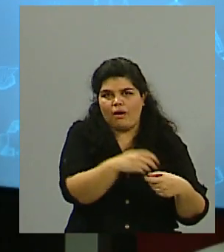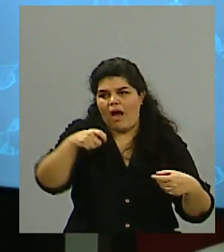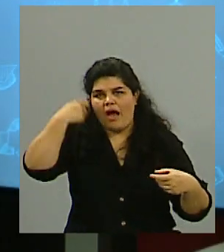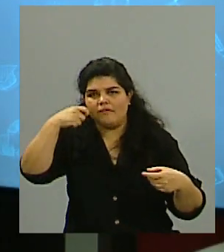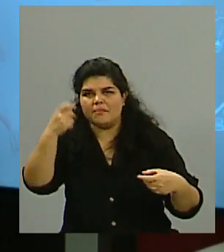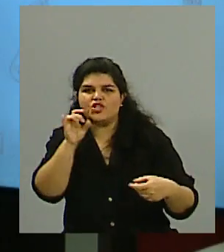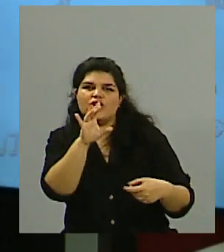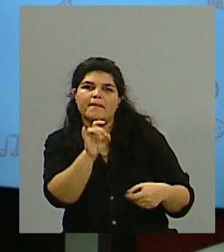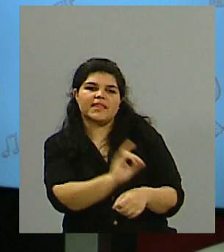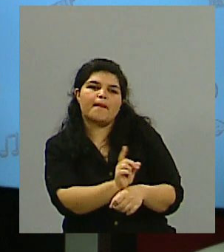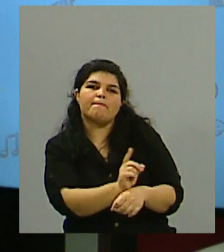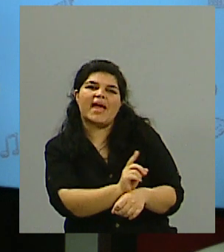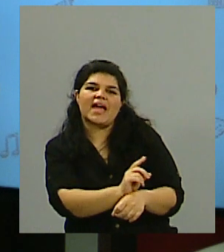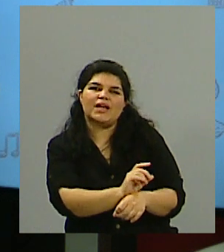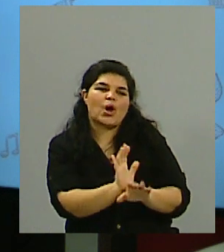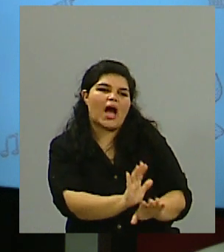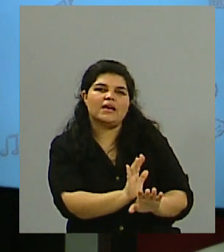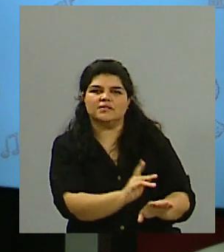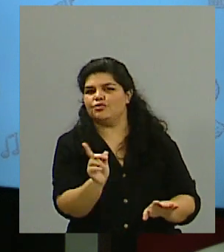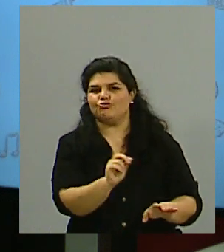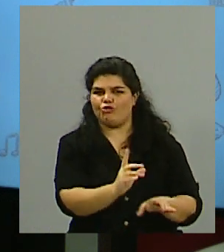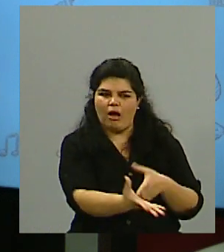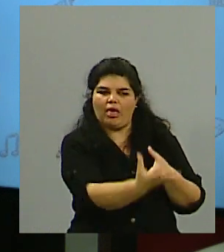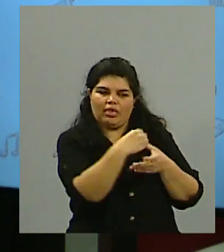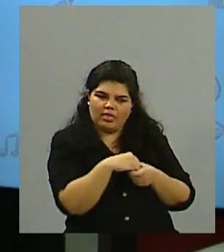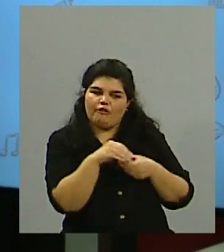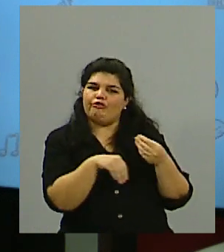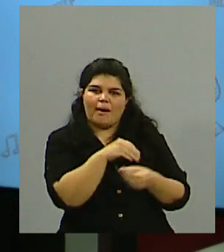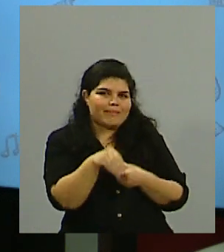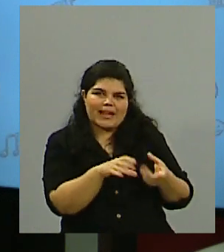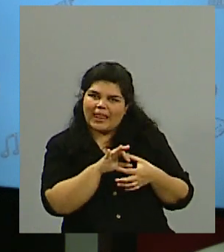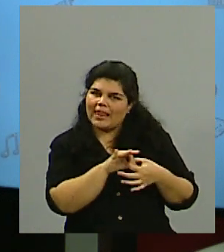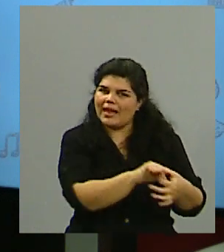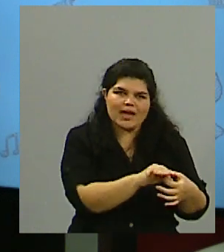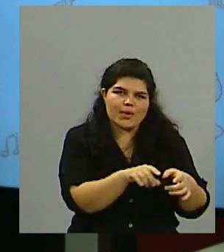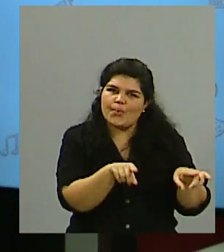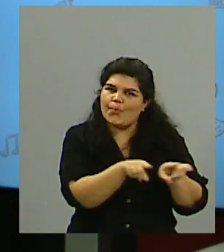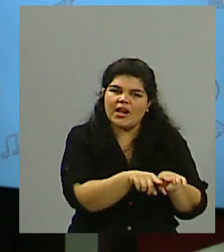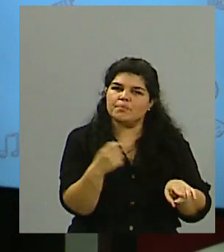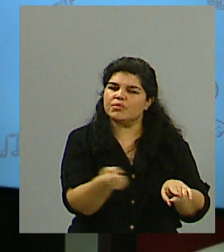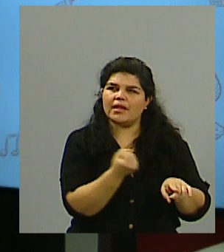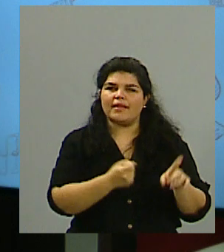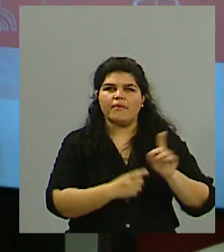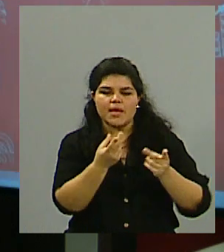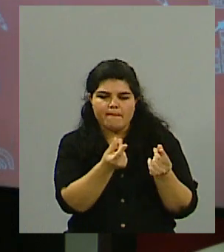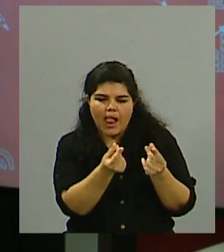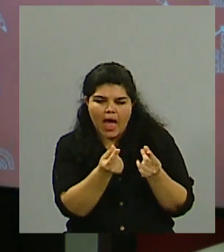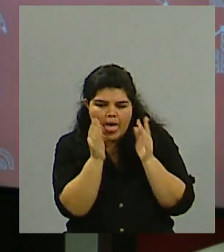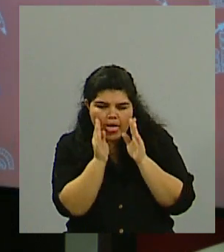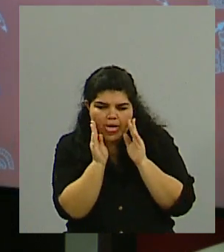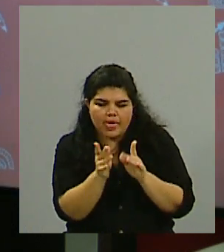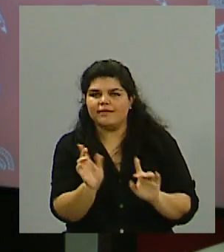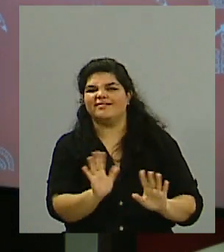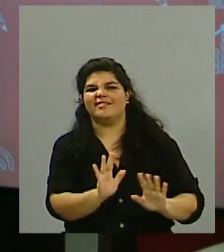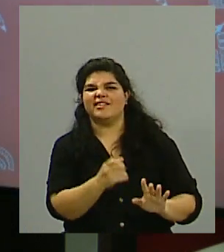perrito que cuida y es importante, en un momento no pensás en la plata, pensás en que esté bien. En el tiempo, ¿es